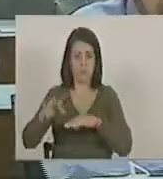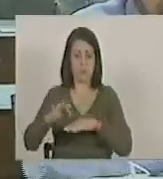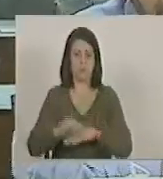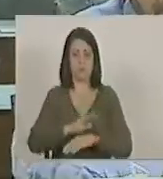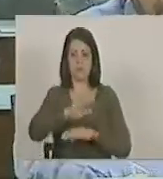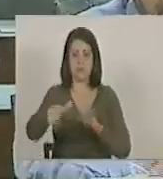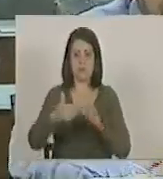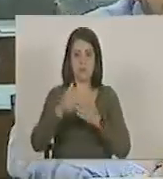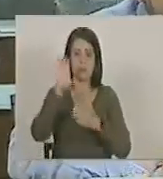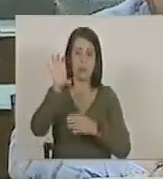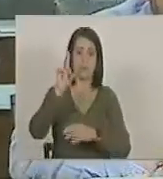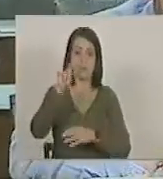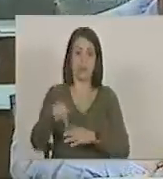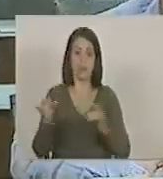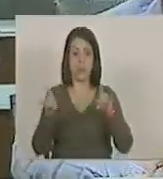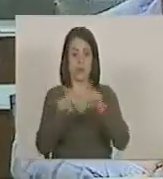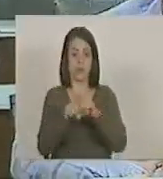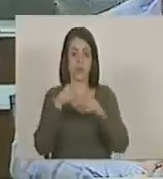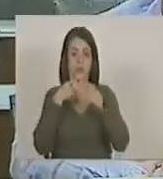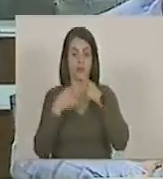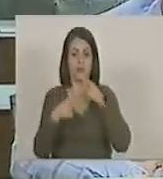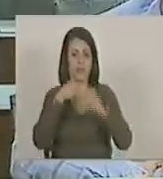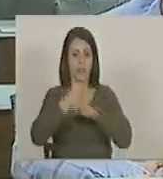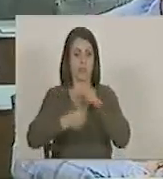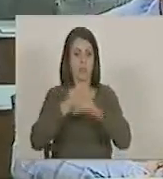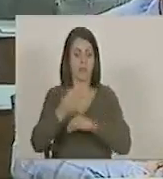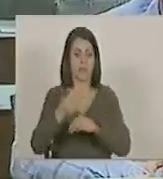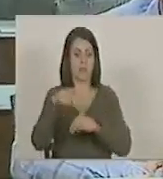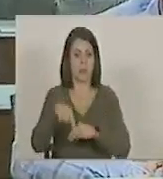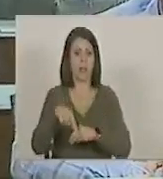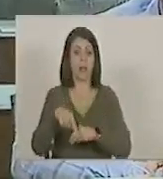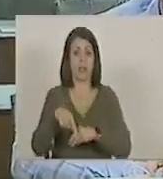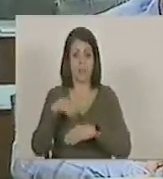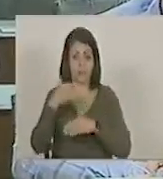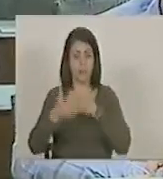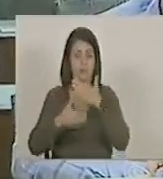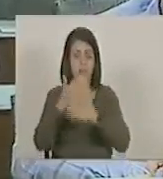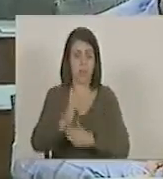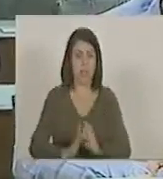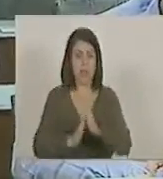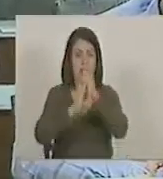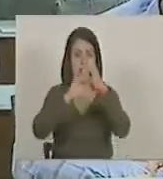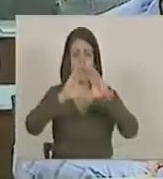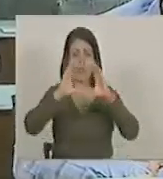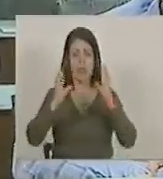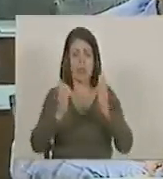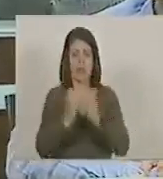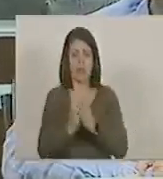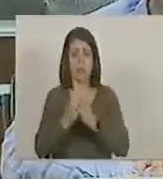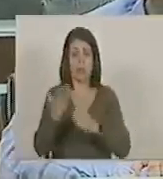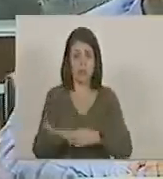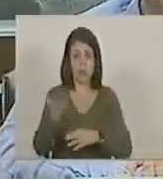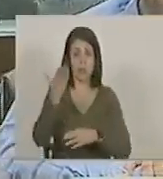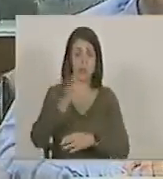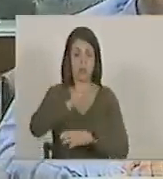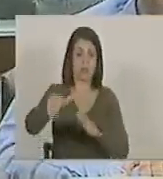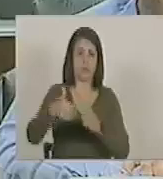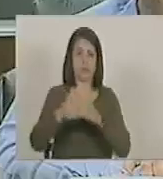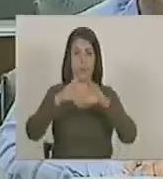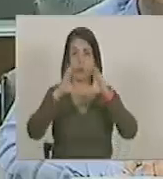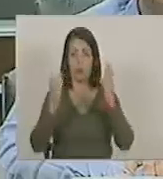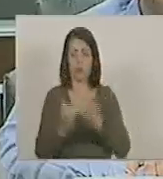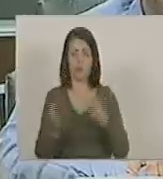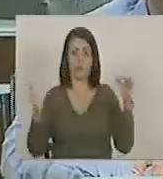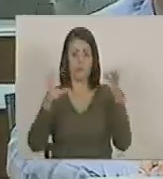municipales de todo el país, tal cual como lo hicieron y lo vienen haciendo líderes globales, para resaltar en todo el mundo